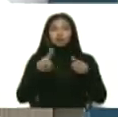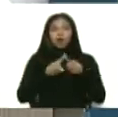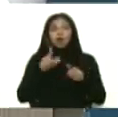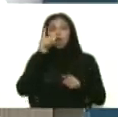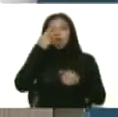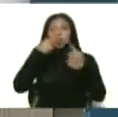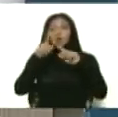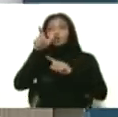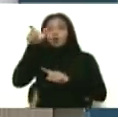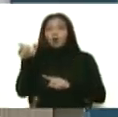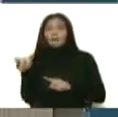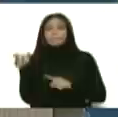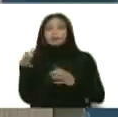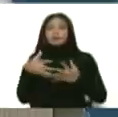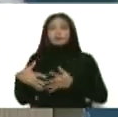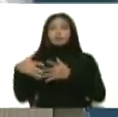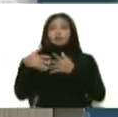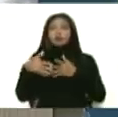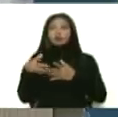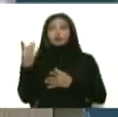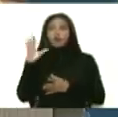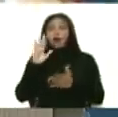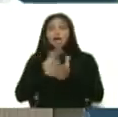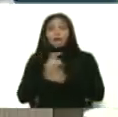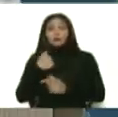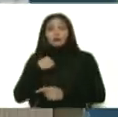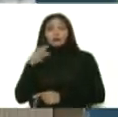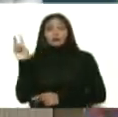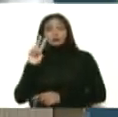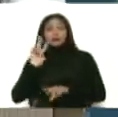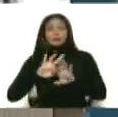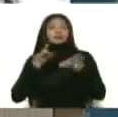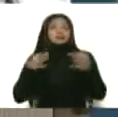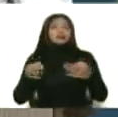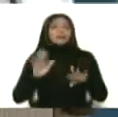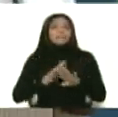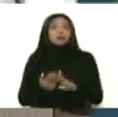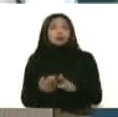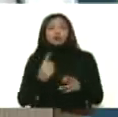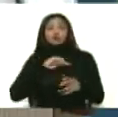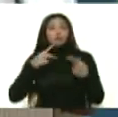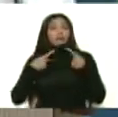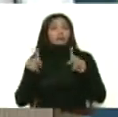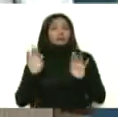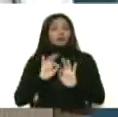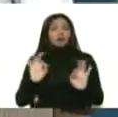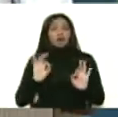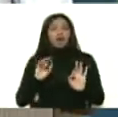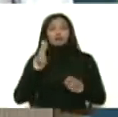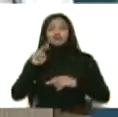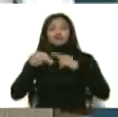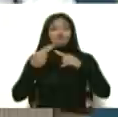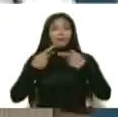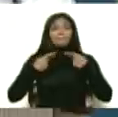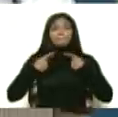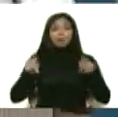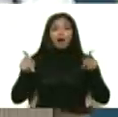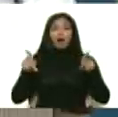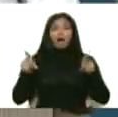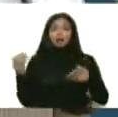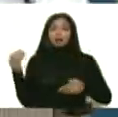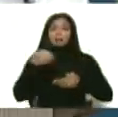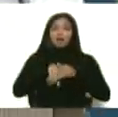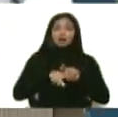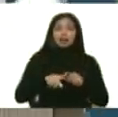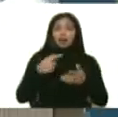Soros, que es un declarado enemigo de Venezuela, por la sencilla razón de que ni permitimos, ni vamos a permitir jamás, que le meta mano